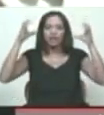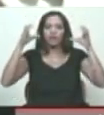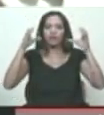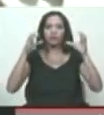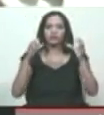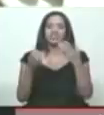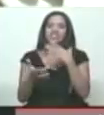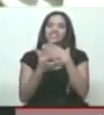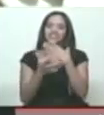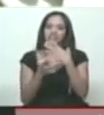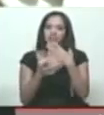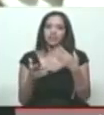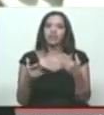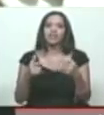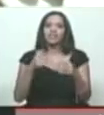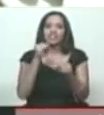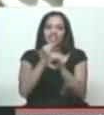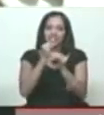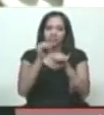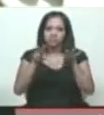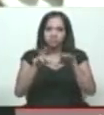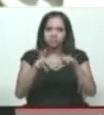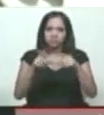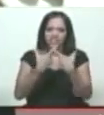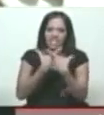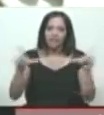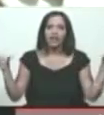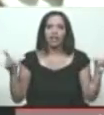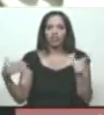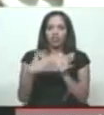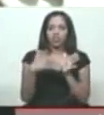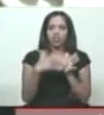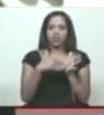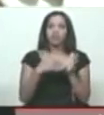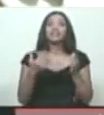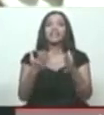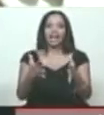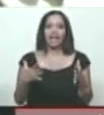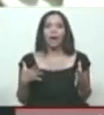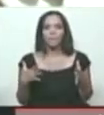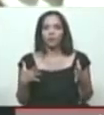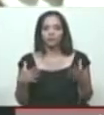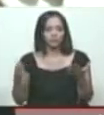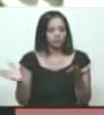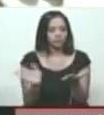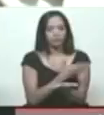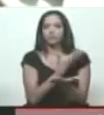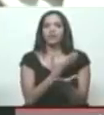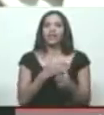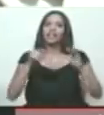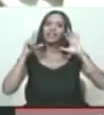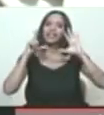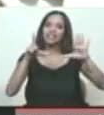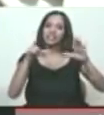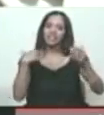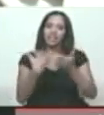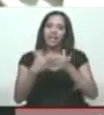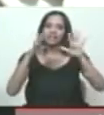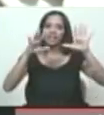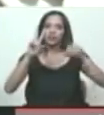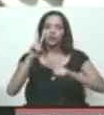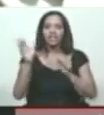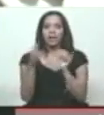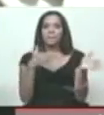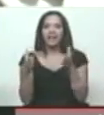cibernético, liberando las líneas de transmisión de los ataques electromagnéticos. Ganamos esa batalla del 7 al 12 de marzo.